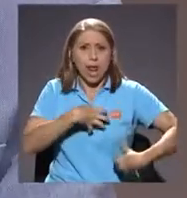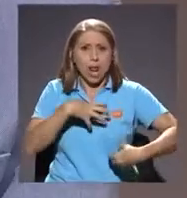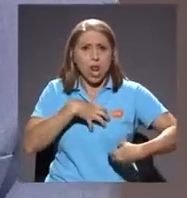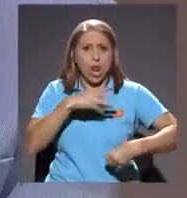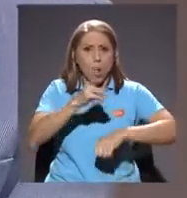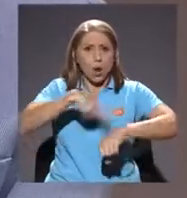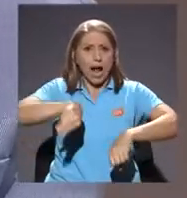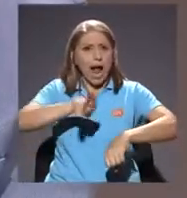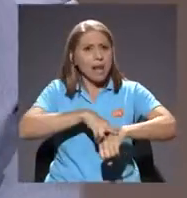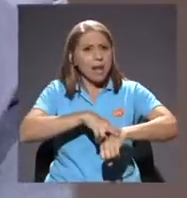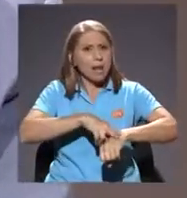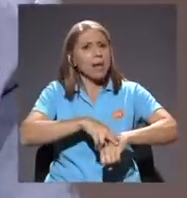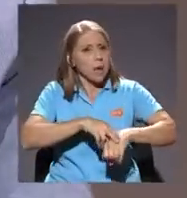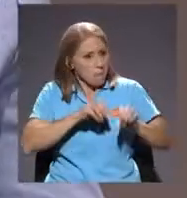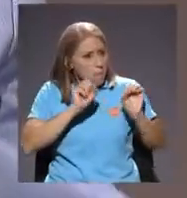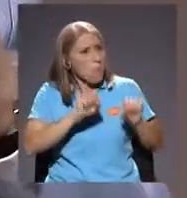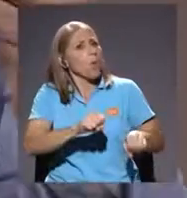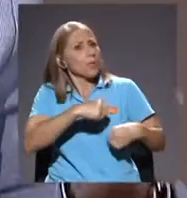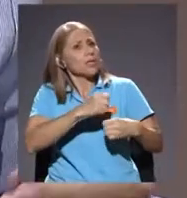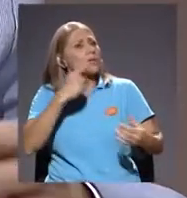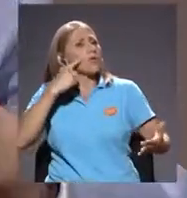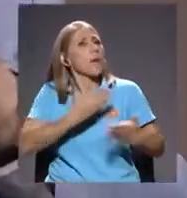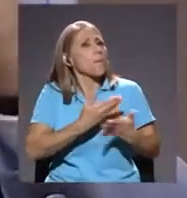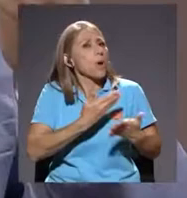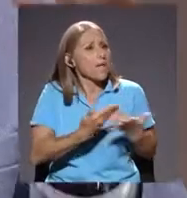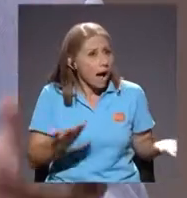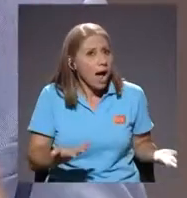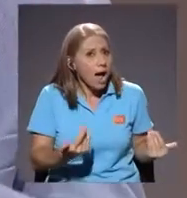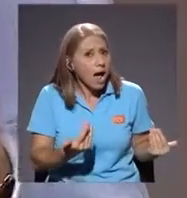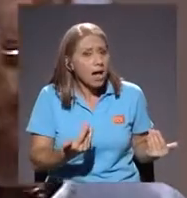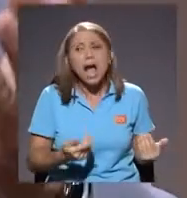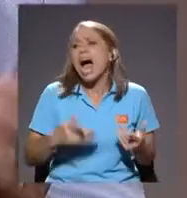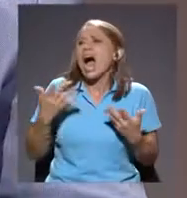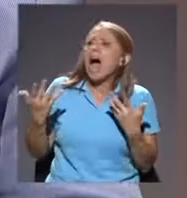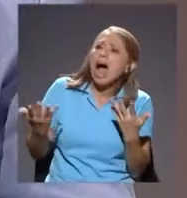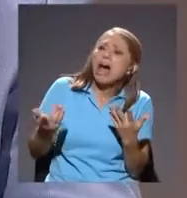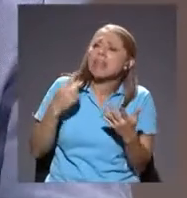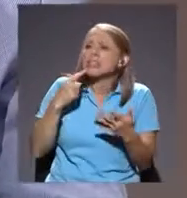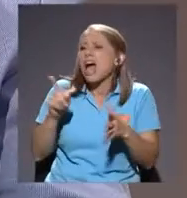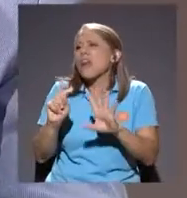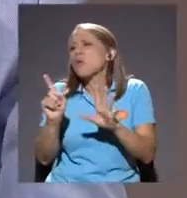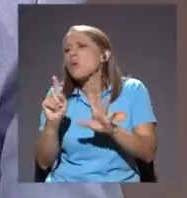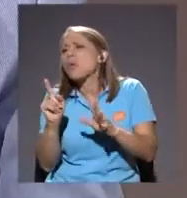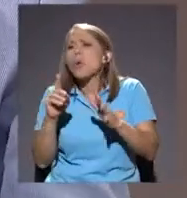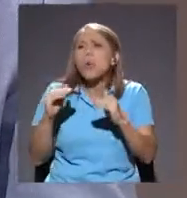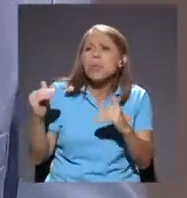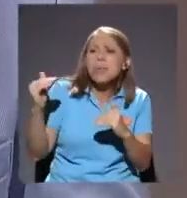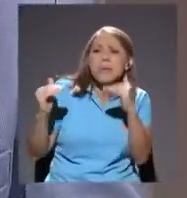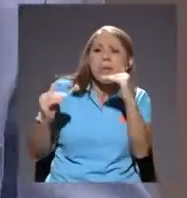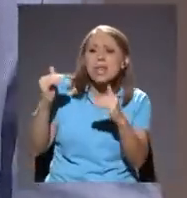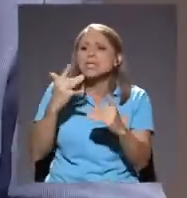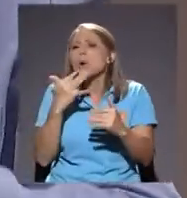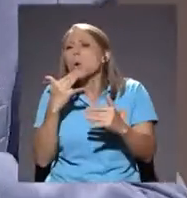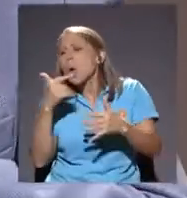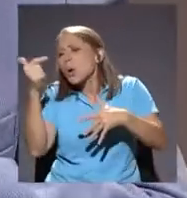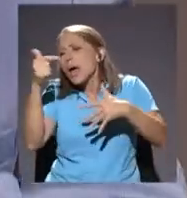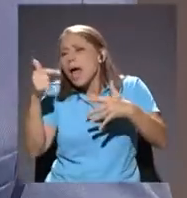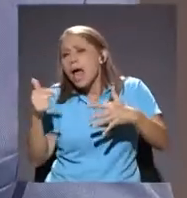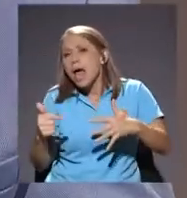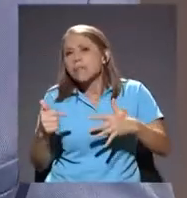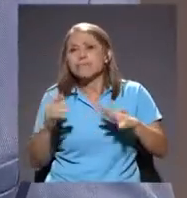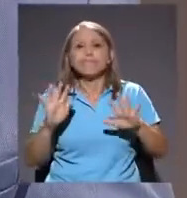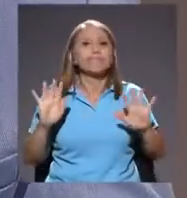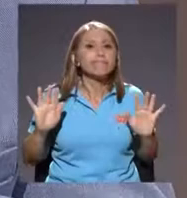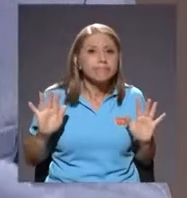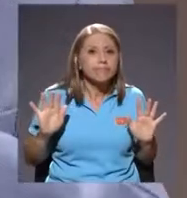sometemos a prueba a que los estándares de color y no sé qué cuentos por cuento la verdad es que hicimos las